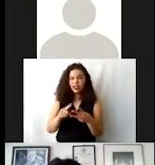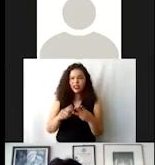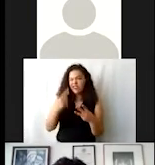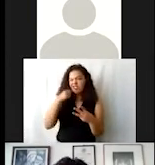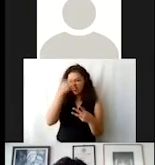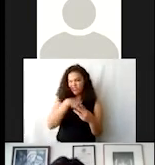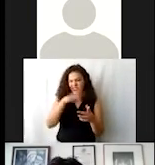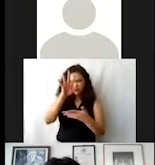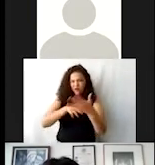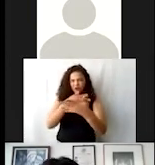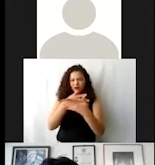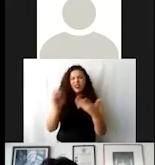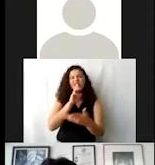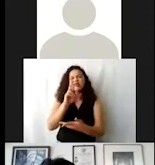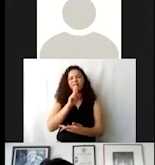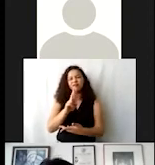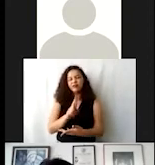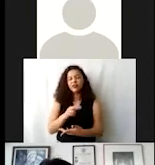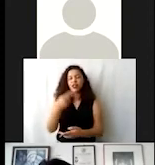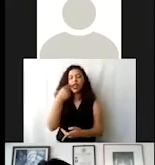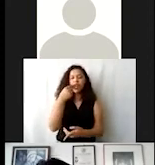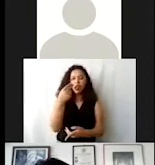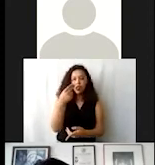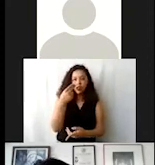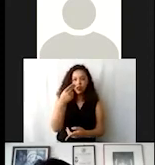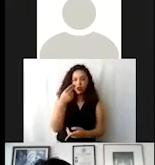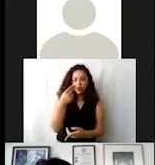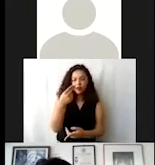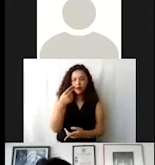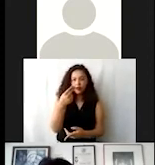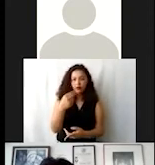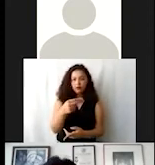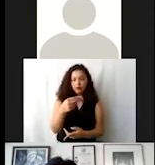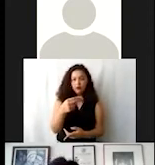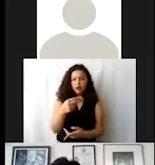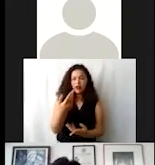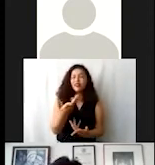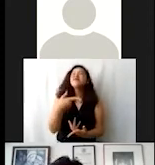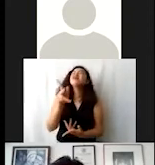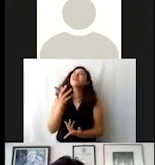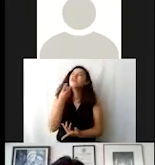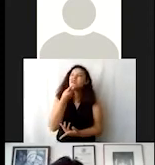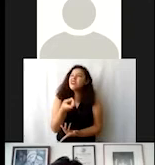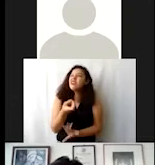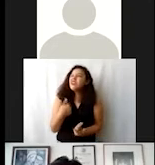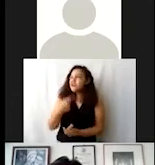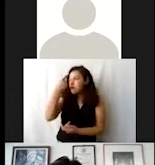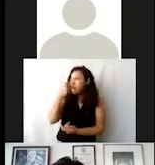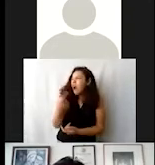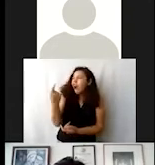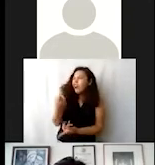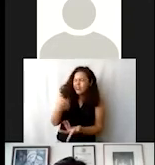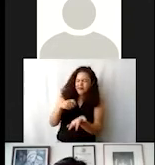ahí, el nombre aunque ustedes pueden decir, ¿para qué lo anoto? Pues